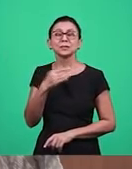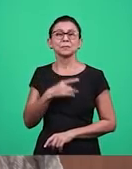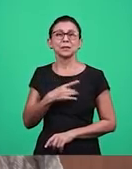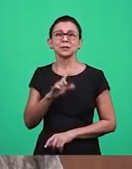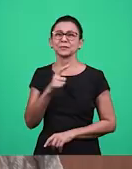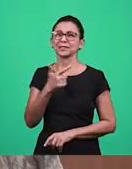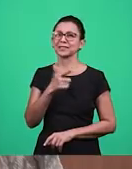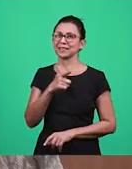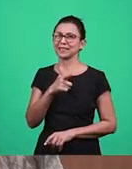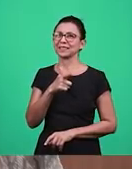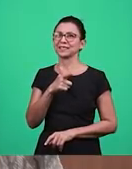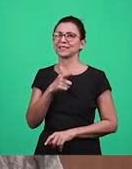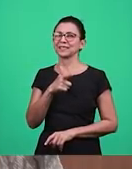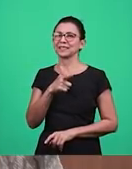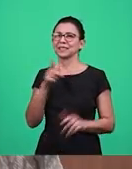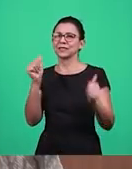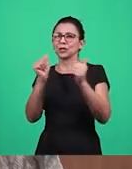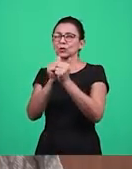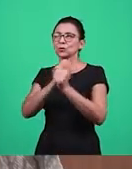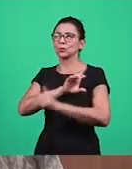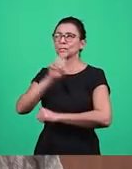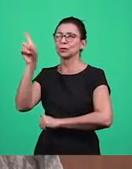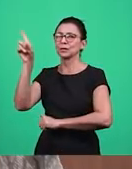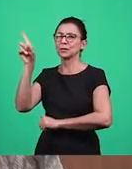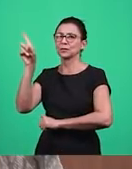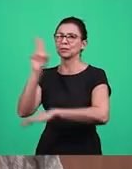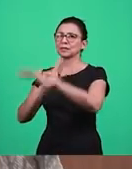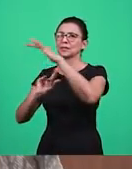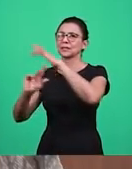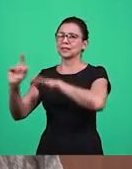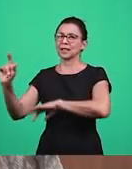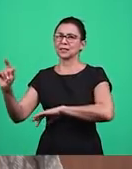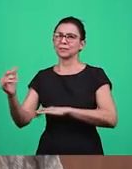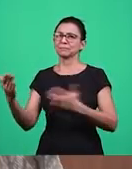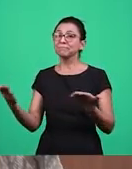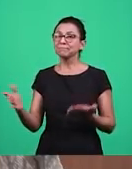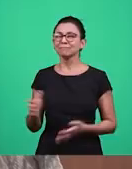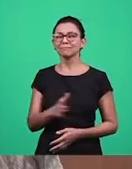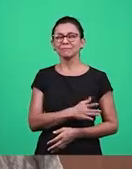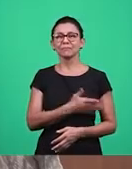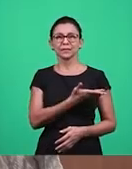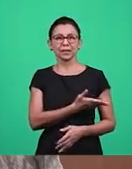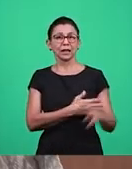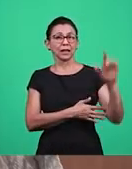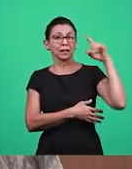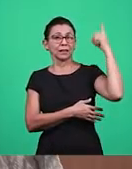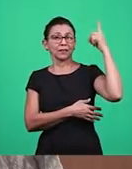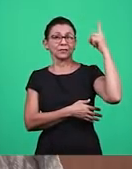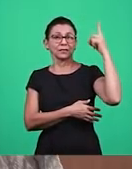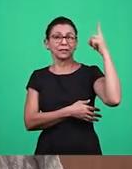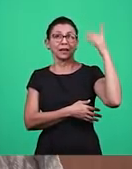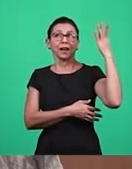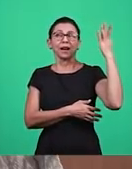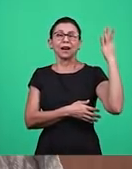una nueva esperanza. Y David ahora, después de esta experiencia, fue un nuevo hombre, porque ahora él entendió el valor